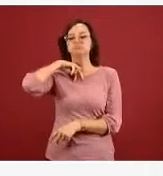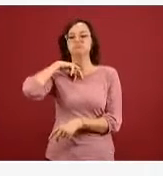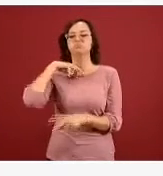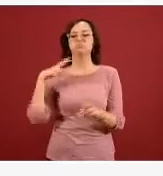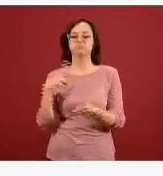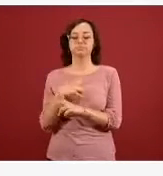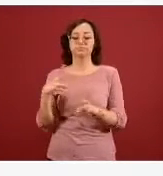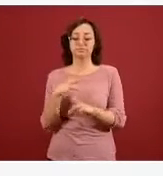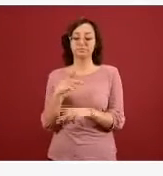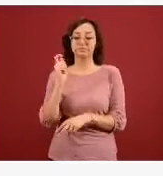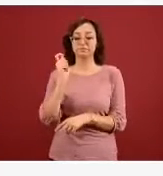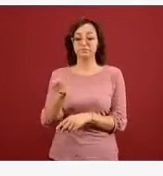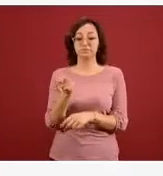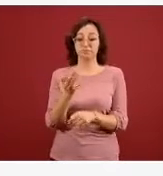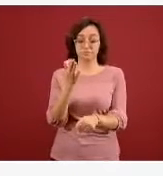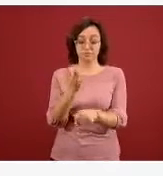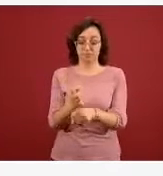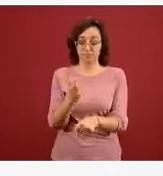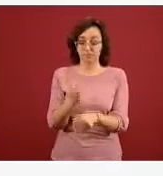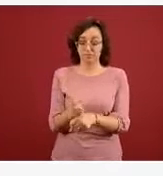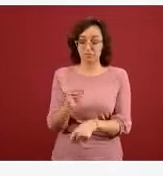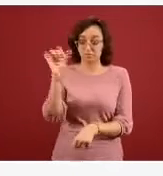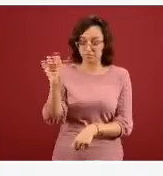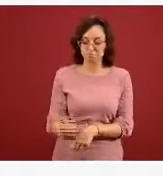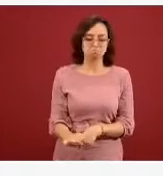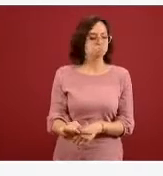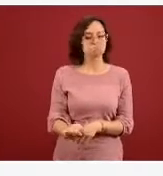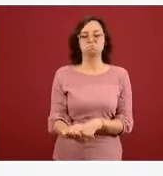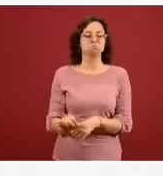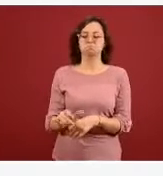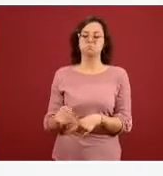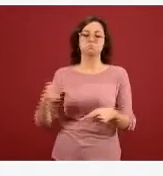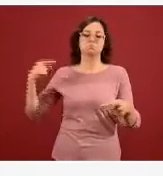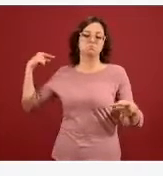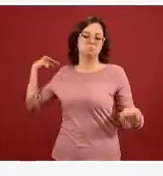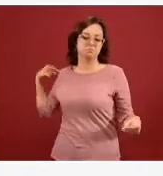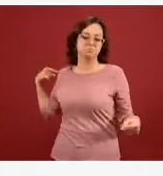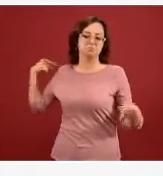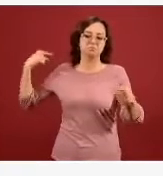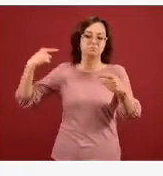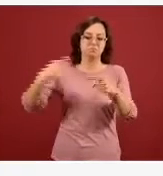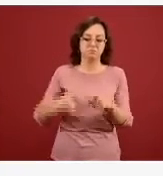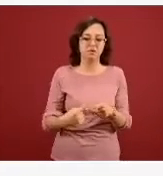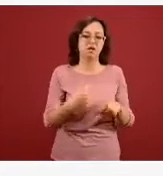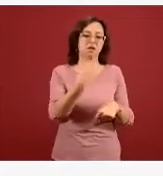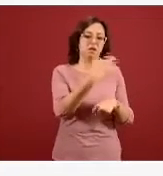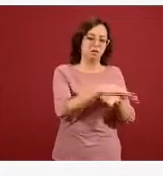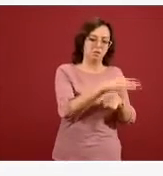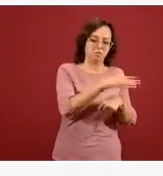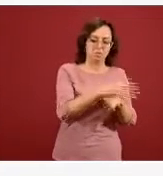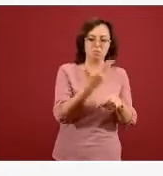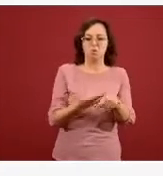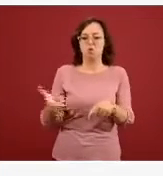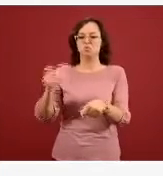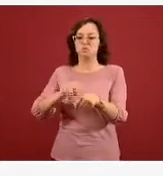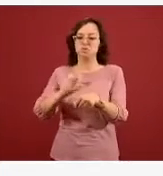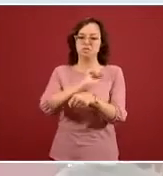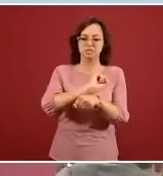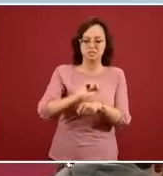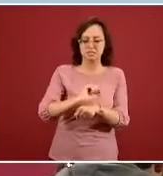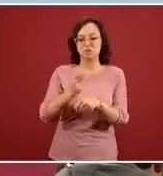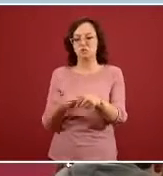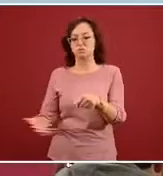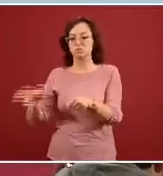hoy 9 de abril, esta es la situación, sino es la manera en que se ha distribuido en términos de ambulatorio, hospitalizado, hospitalizado grave